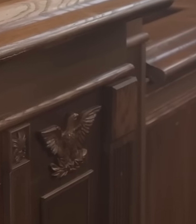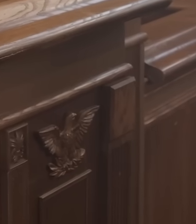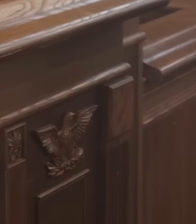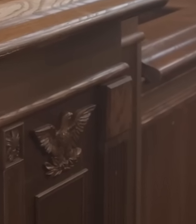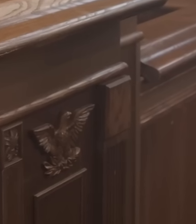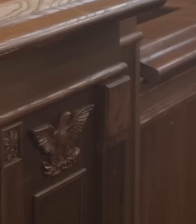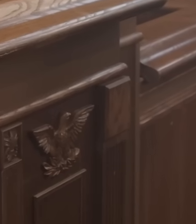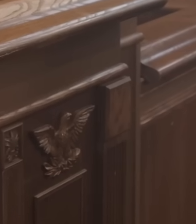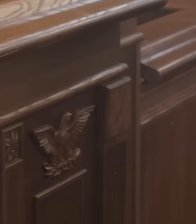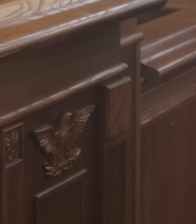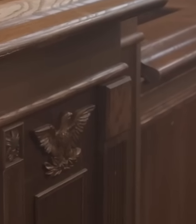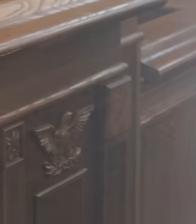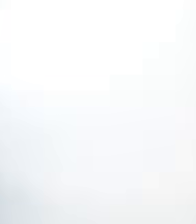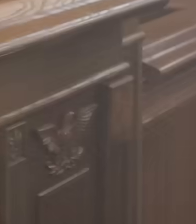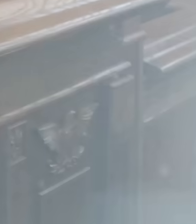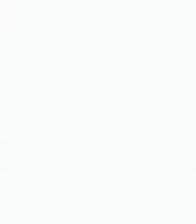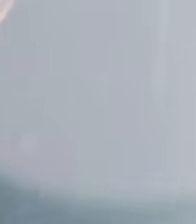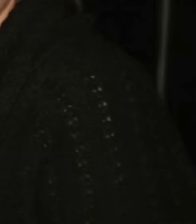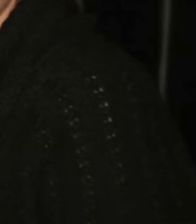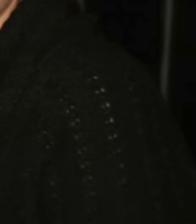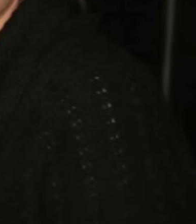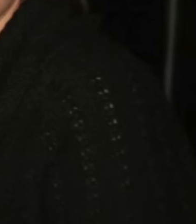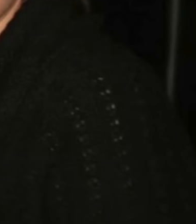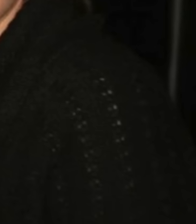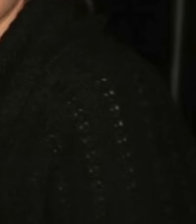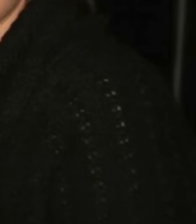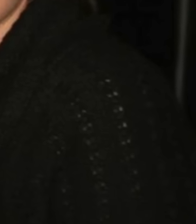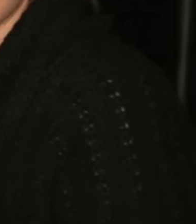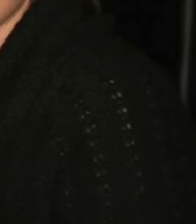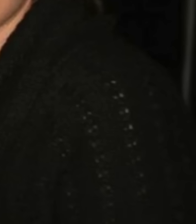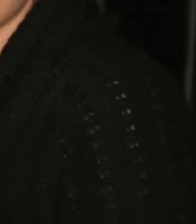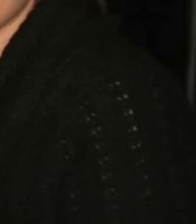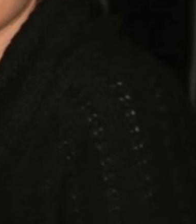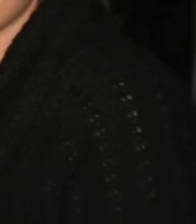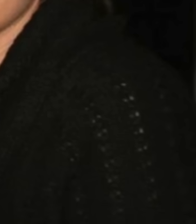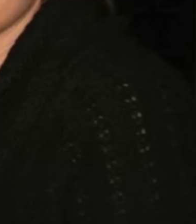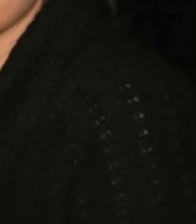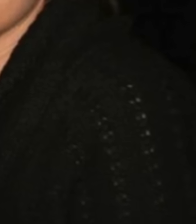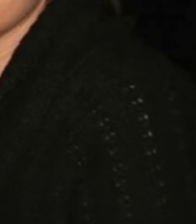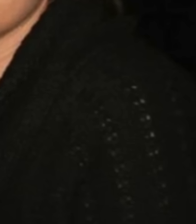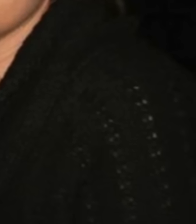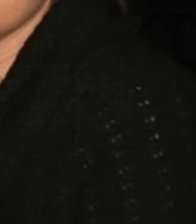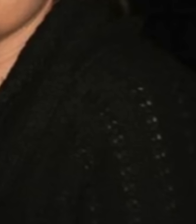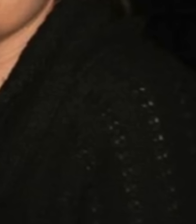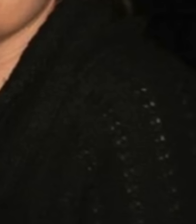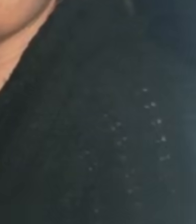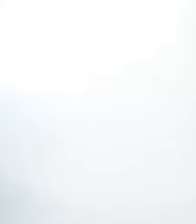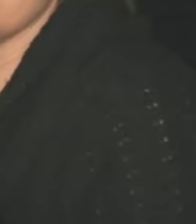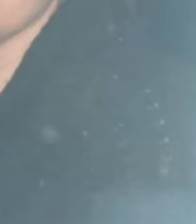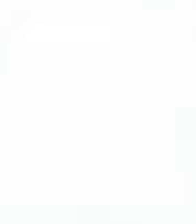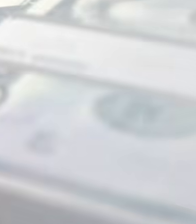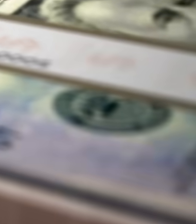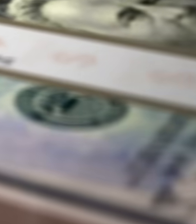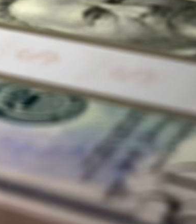definitiva contra el exsecretario de Seguridad de Felipe Calderón, Genaro García Luna, y su esposa Cristina Pereira, quienes deberán